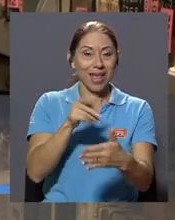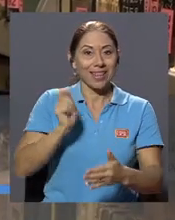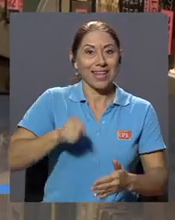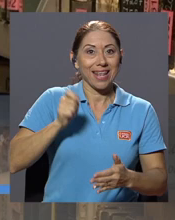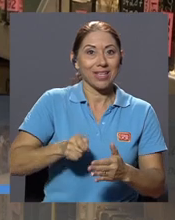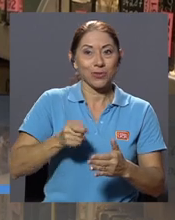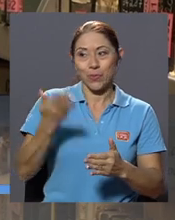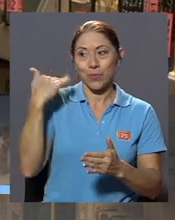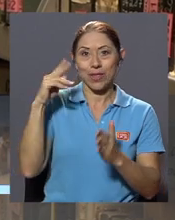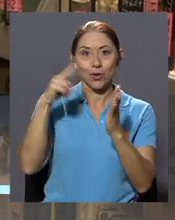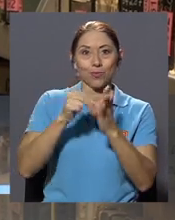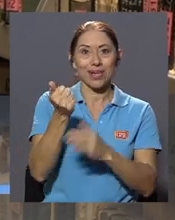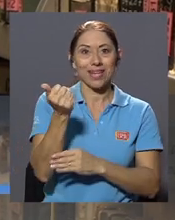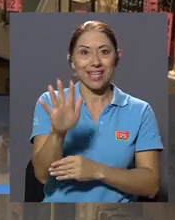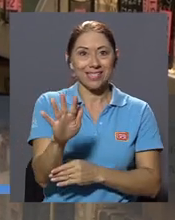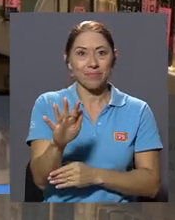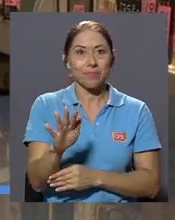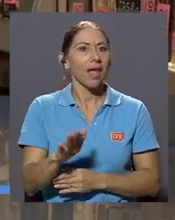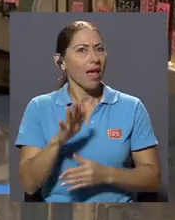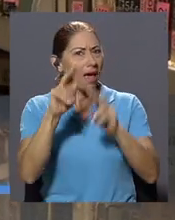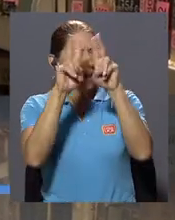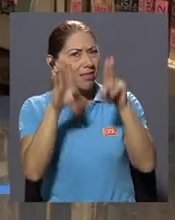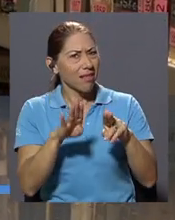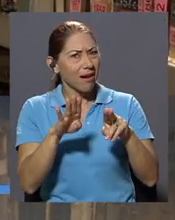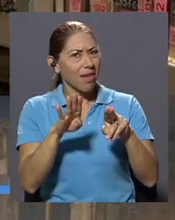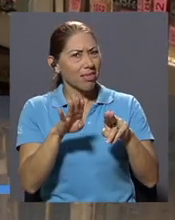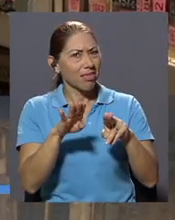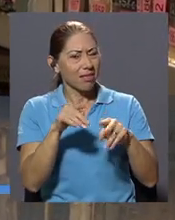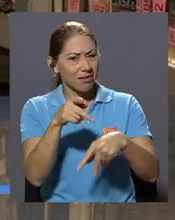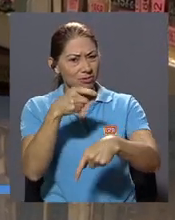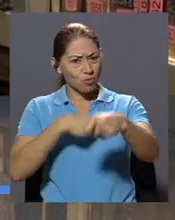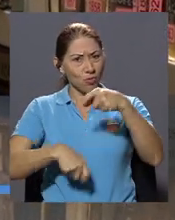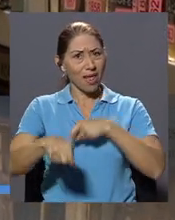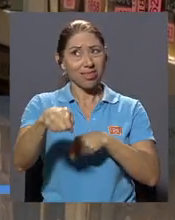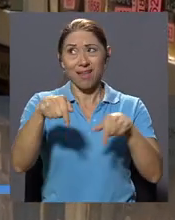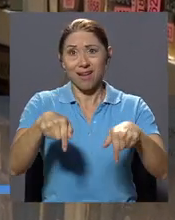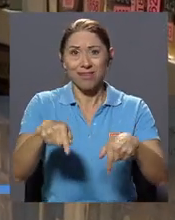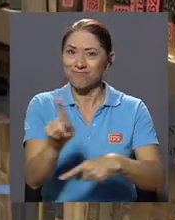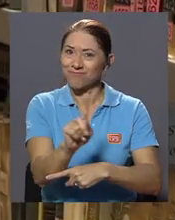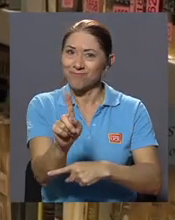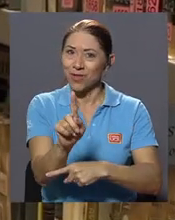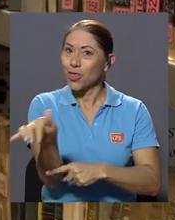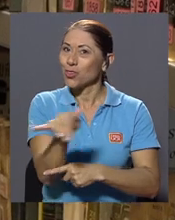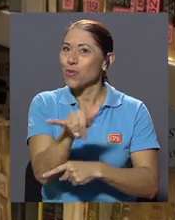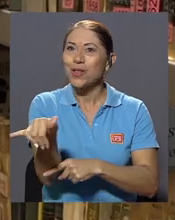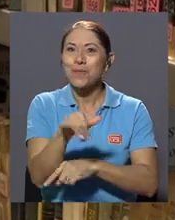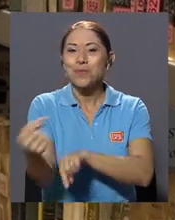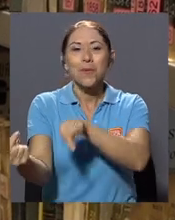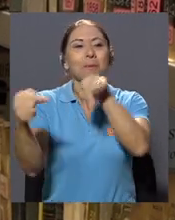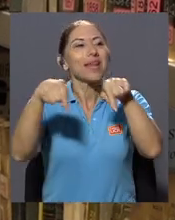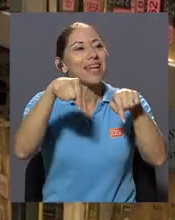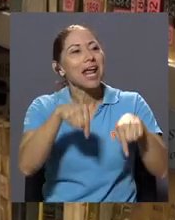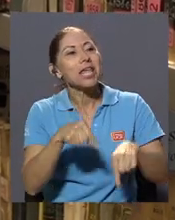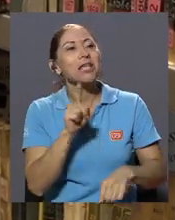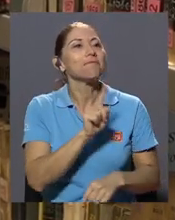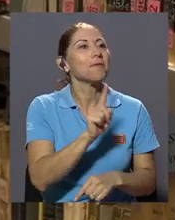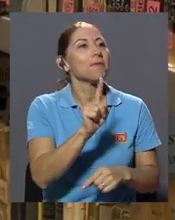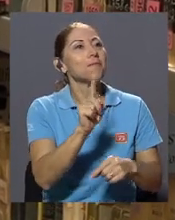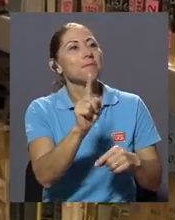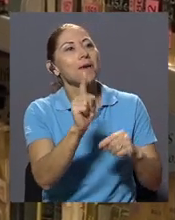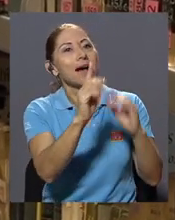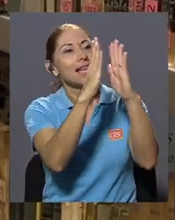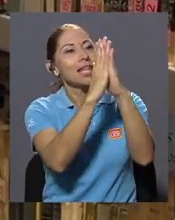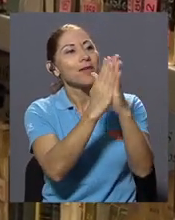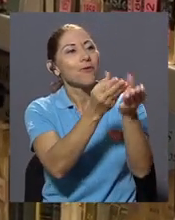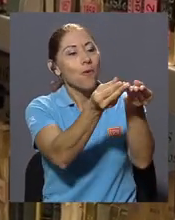forma creo que ha venido a suplantar las funciones de esta biblioteca. No es lo mismo sentarse acá, venir a hacer los trabajos acá, agarrar un libro con el